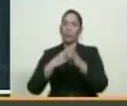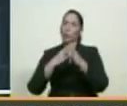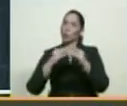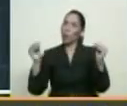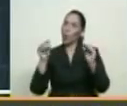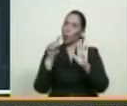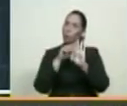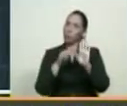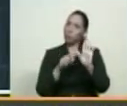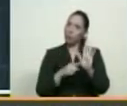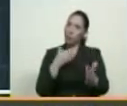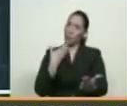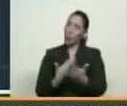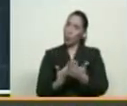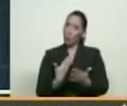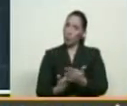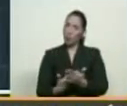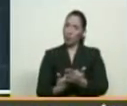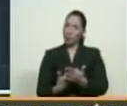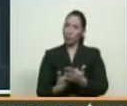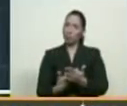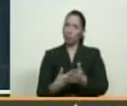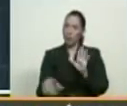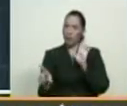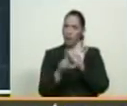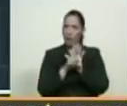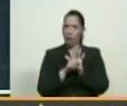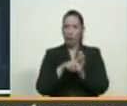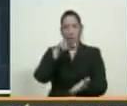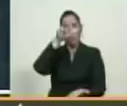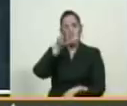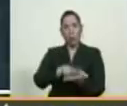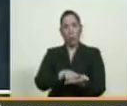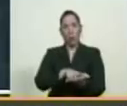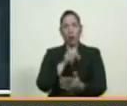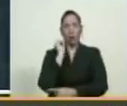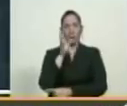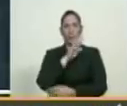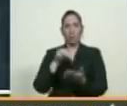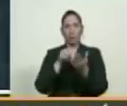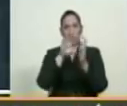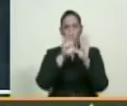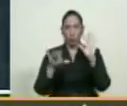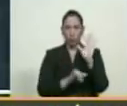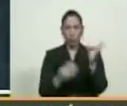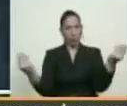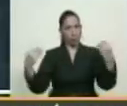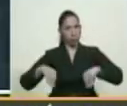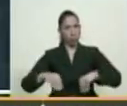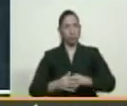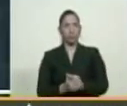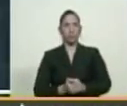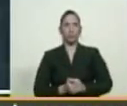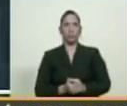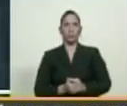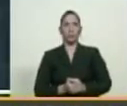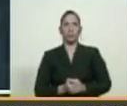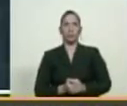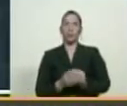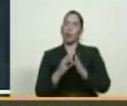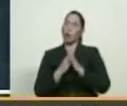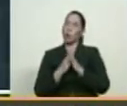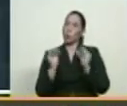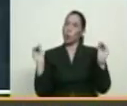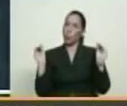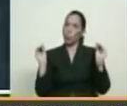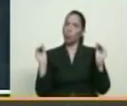instrumentos, las propuestas de instrumentos legales para ser aprobados por la Asamblea Nacional Constituyente, que incluyen todos los eventos